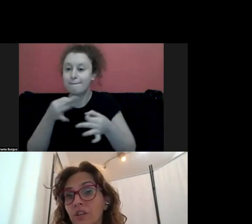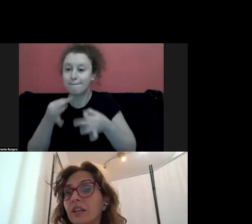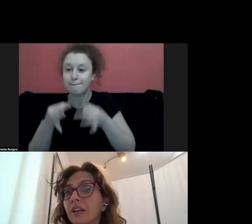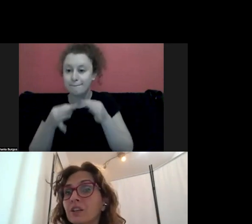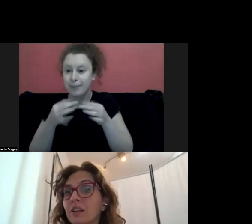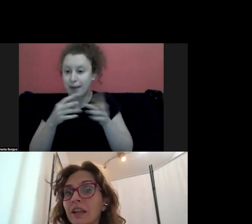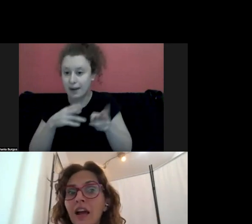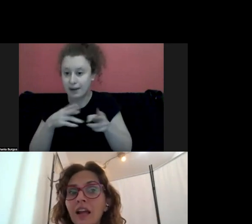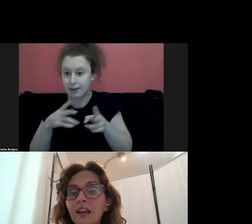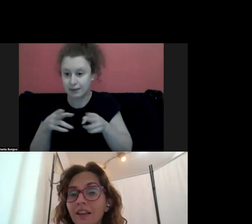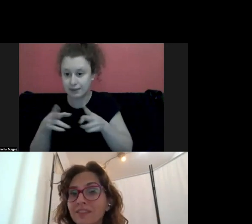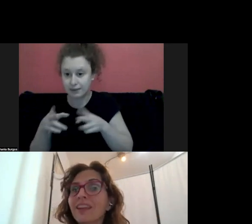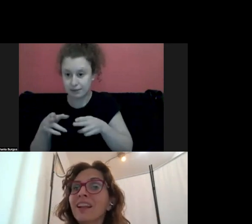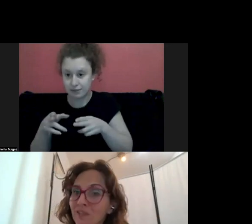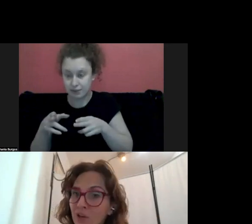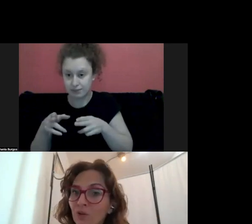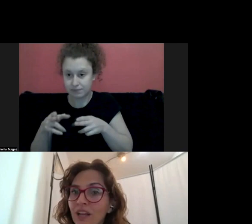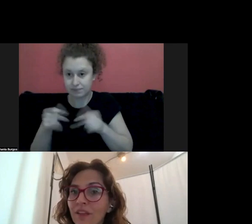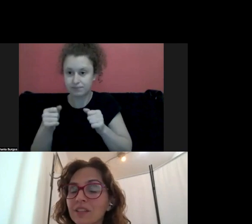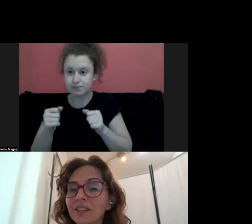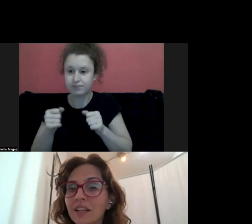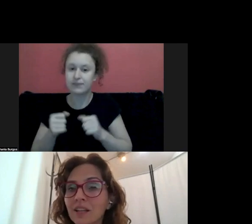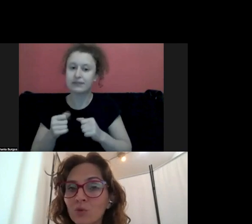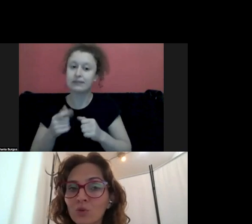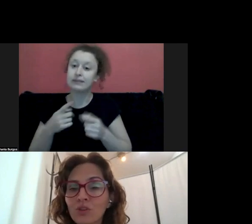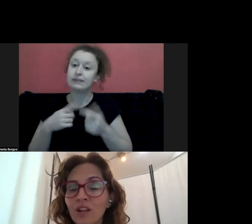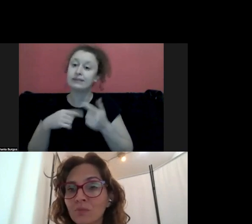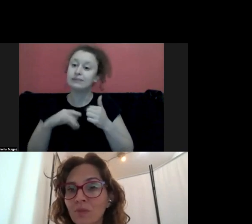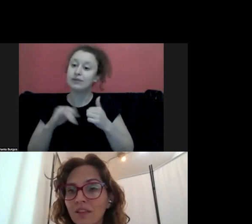Lo que sí que es real es que las dificultades que